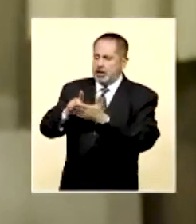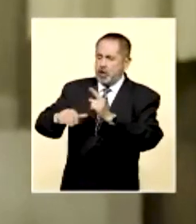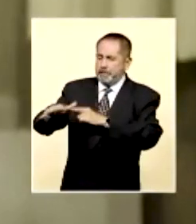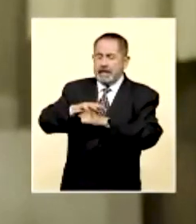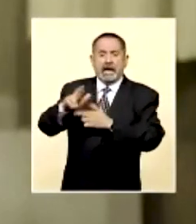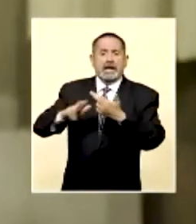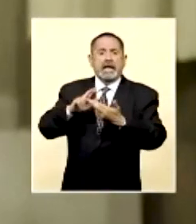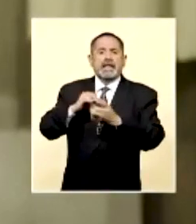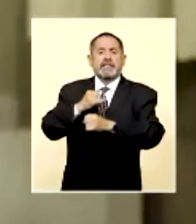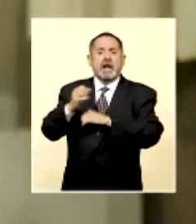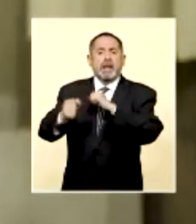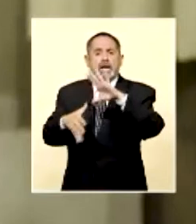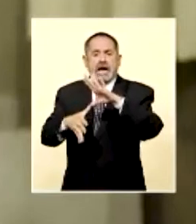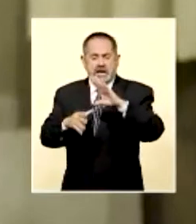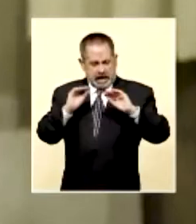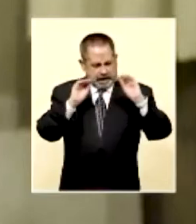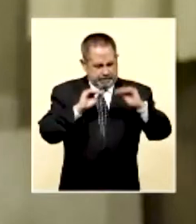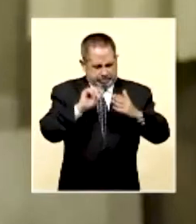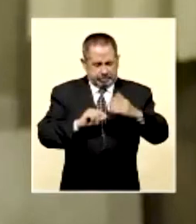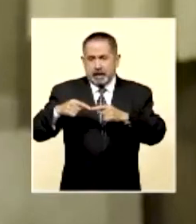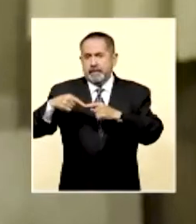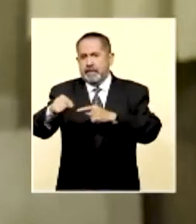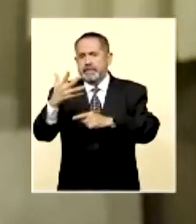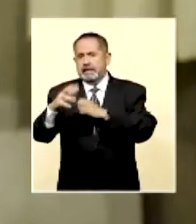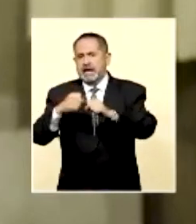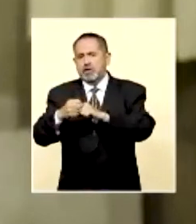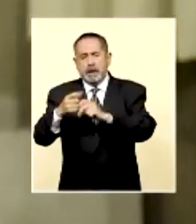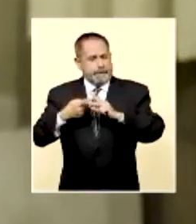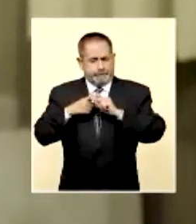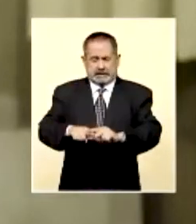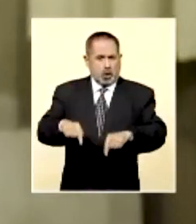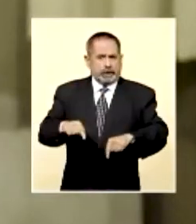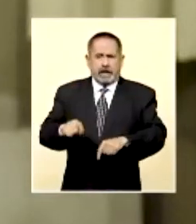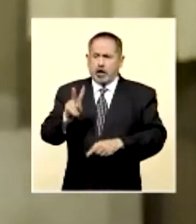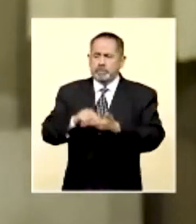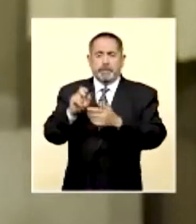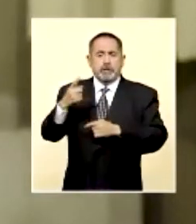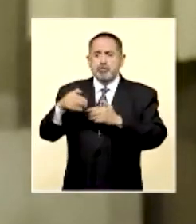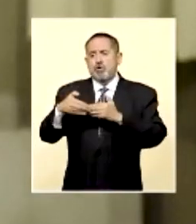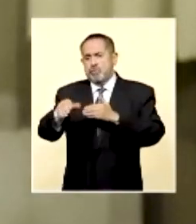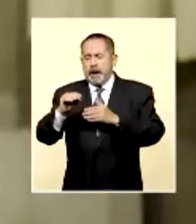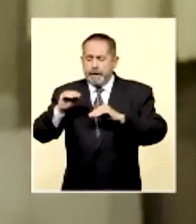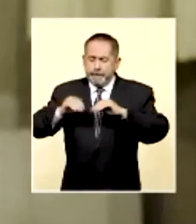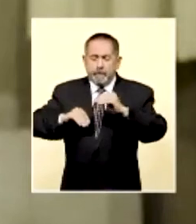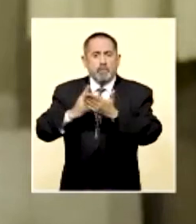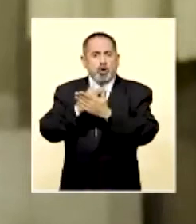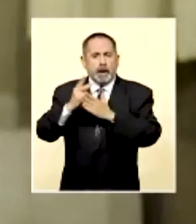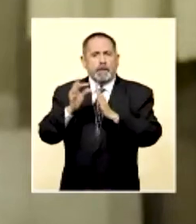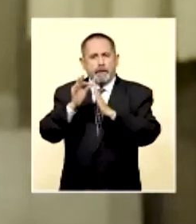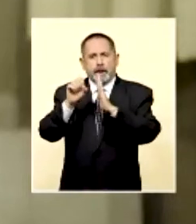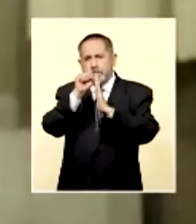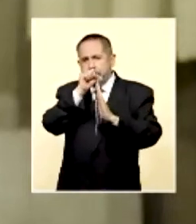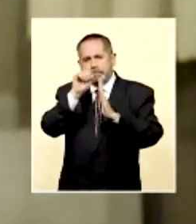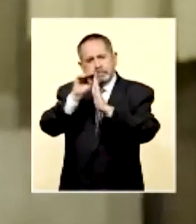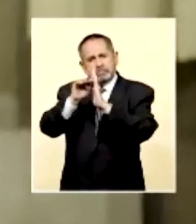región interamericana para esta década, empezando ahora en 2021. Una agenda, un camino. En